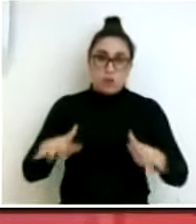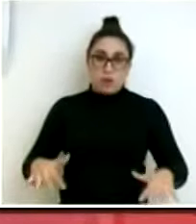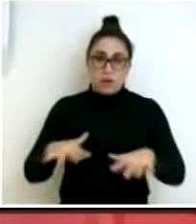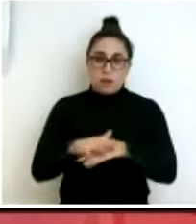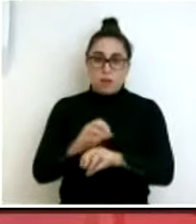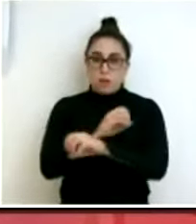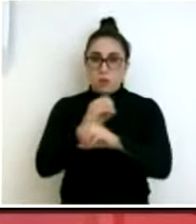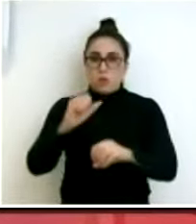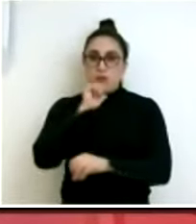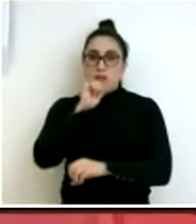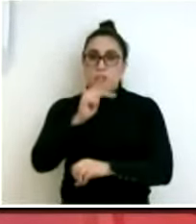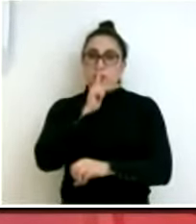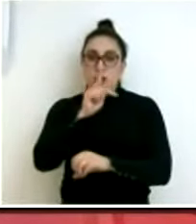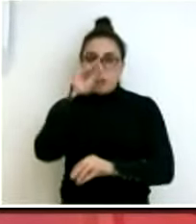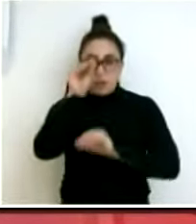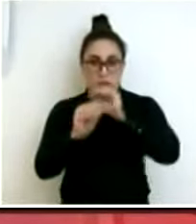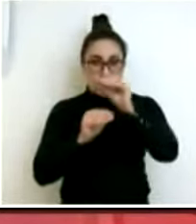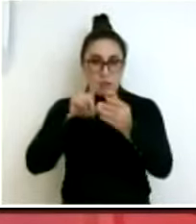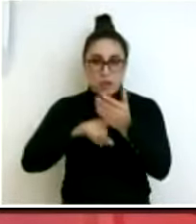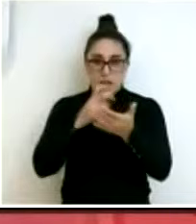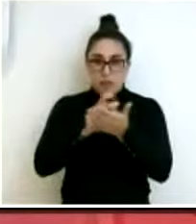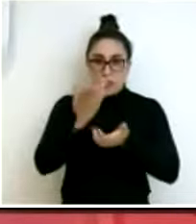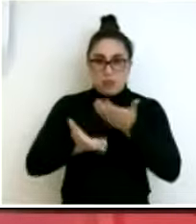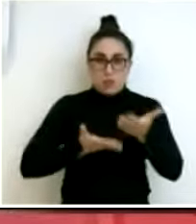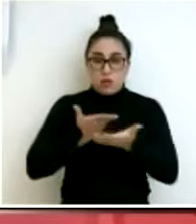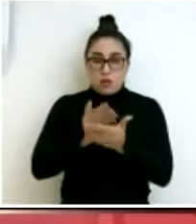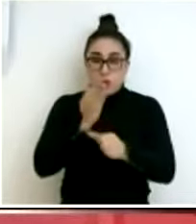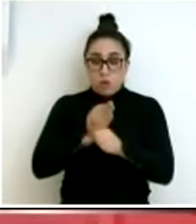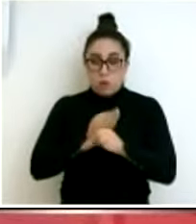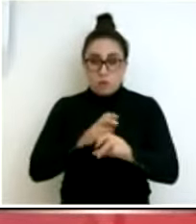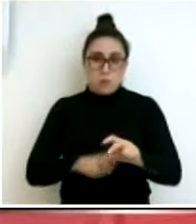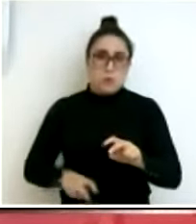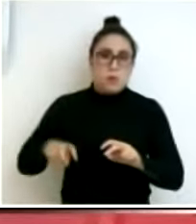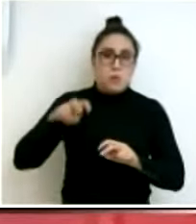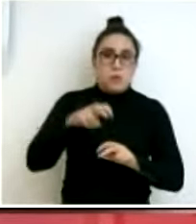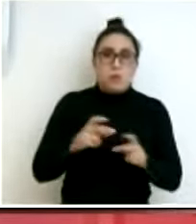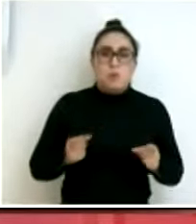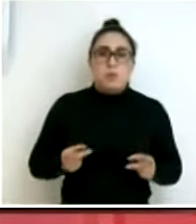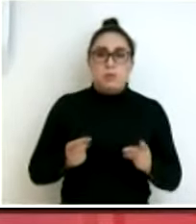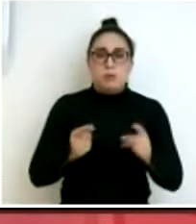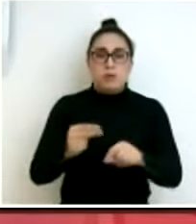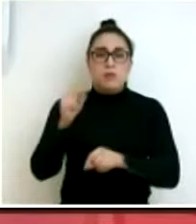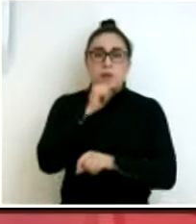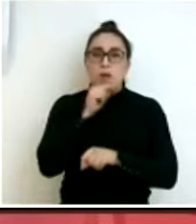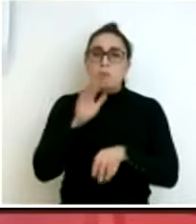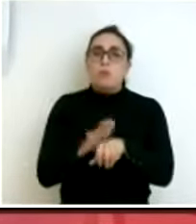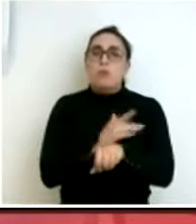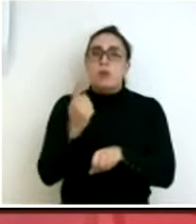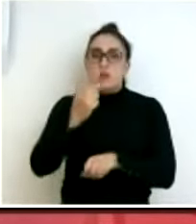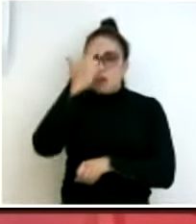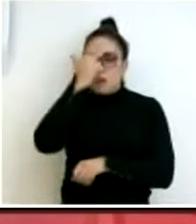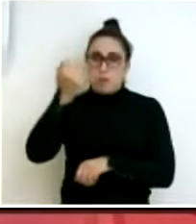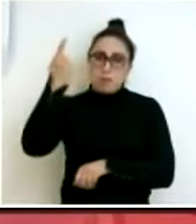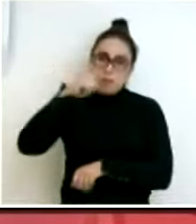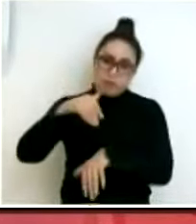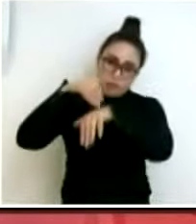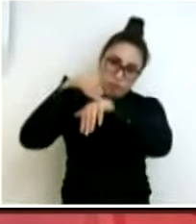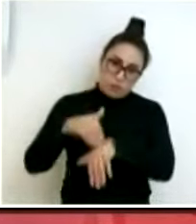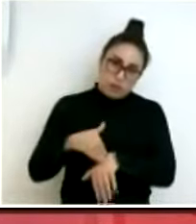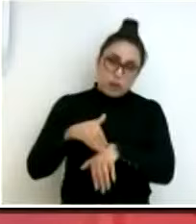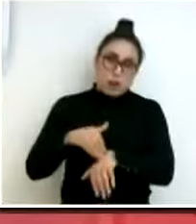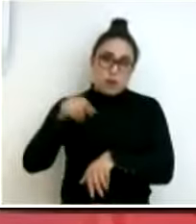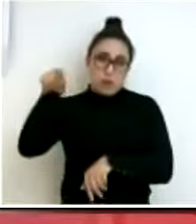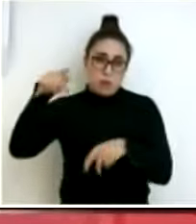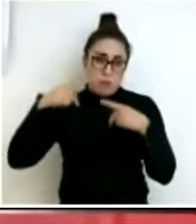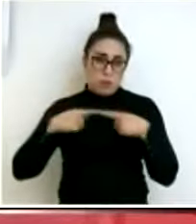ni una coma. Se hará con prisa, porque el servilismo no admite